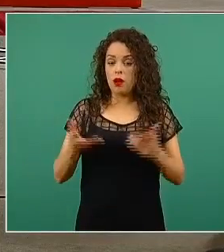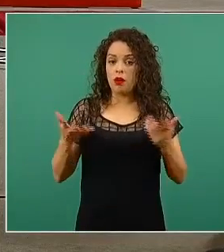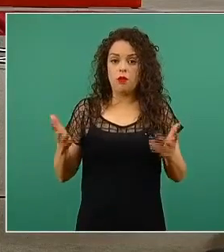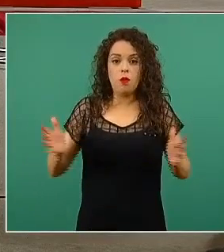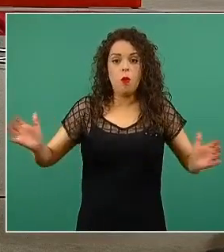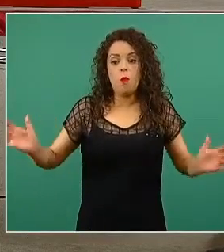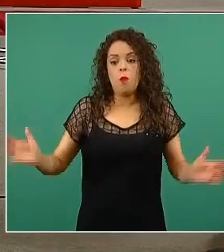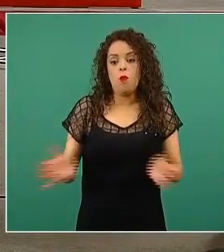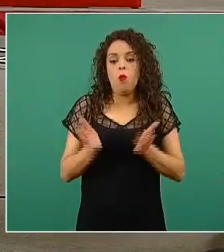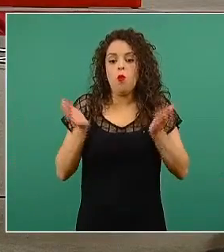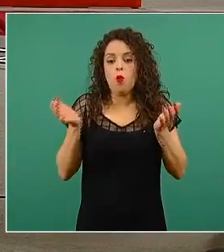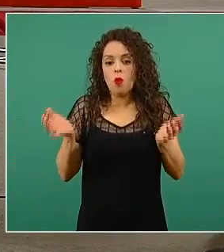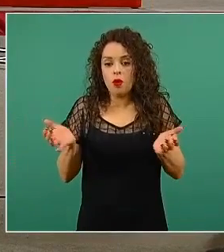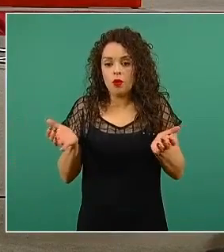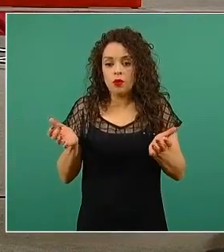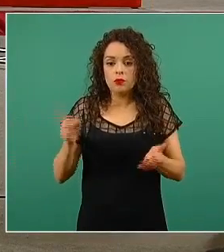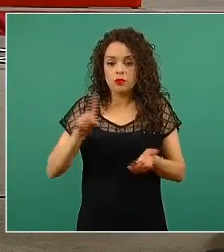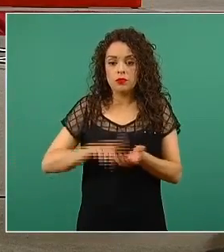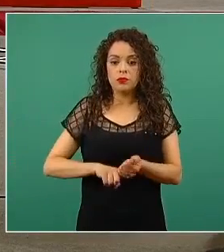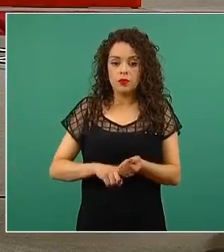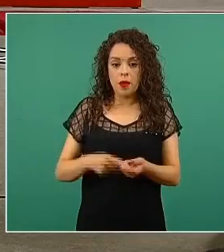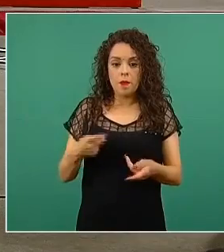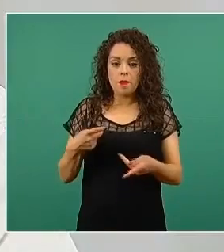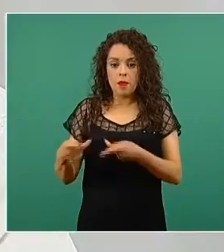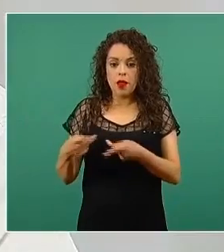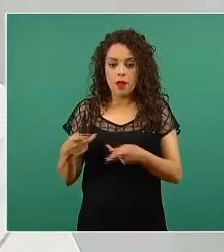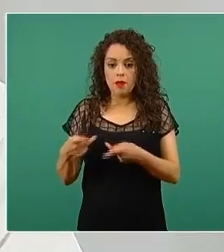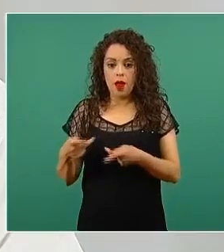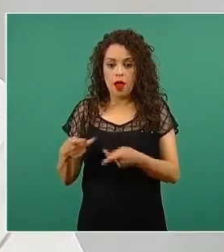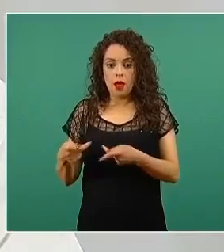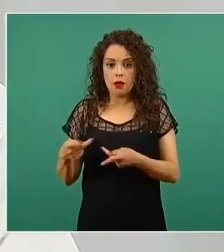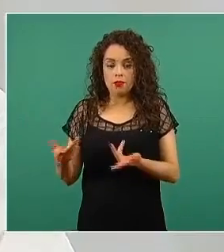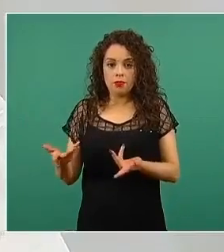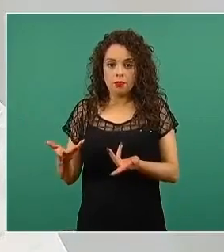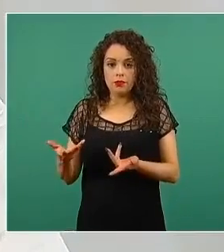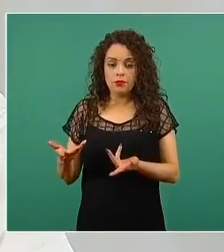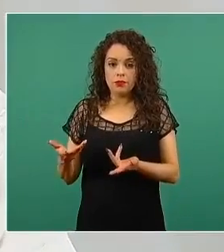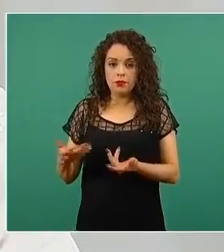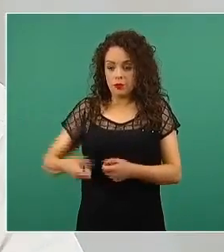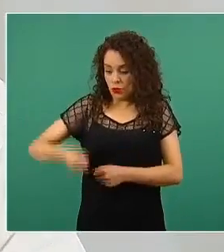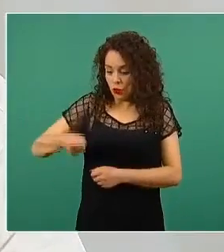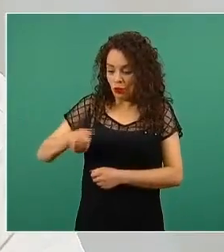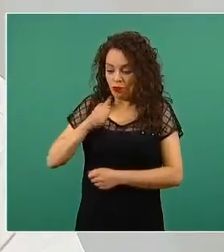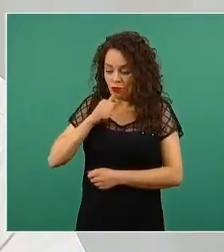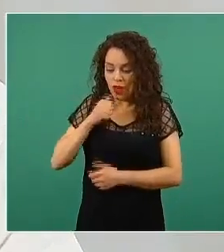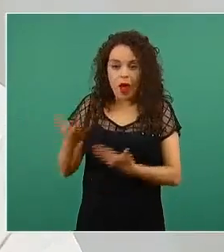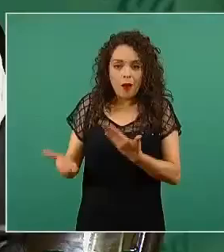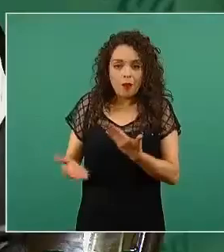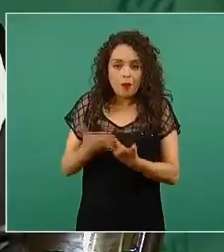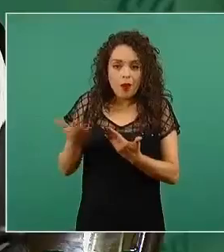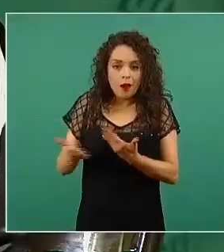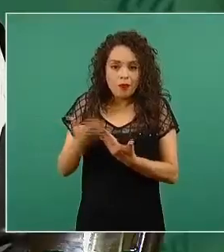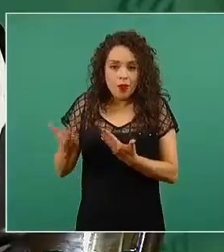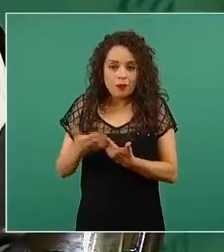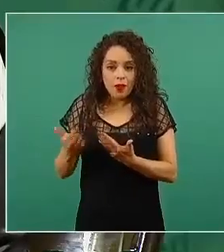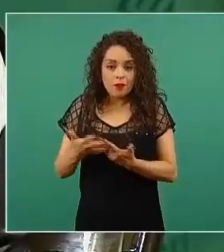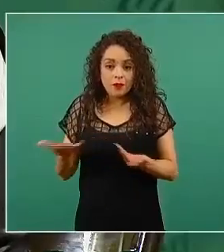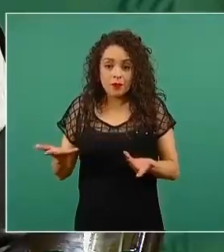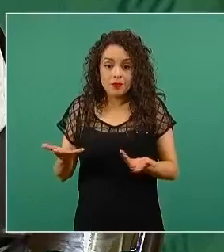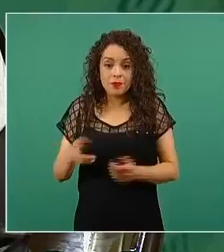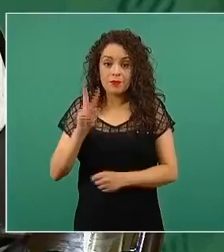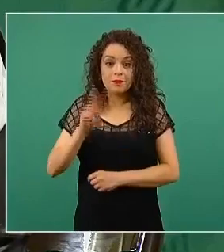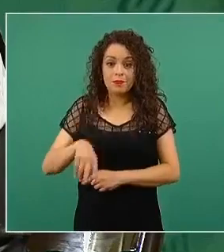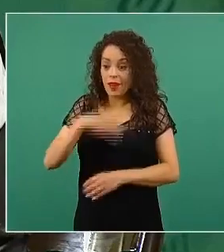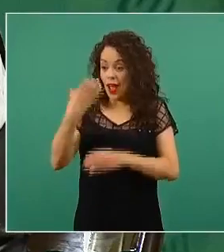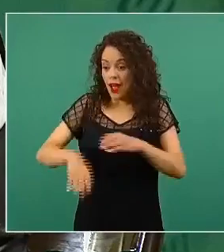maleta de preparación bastante flaquita, por decir, si nos vamos de vacaciones, pues se nos acabaron los calzones